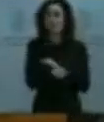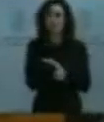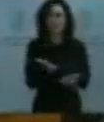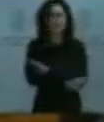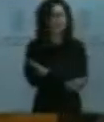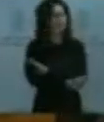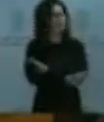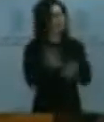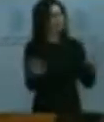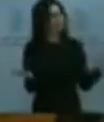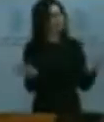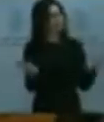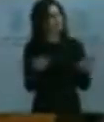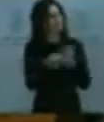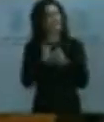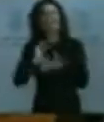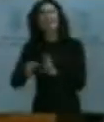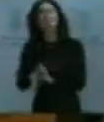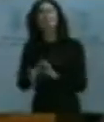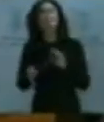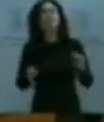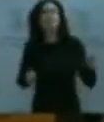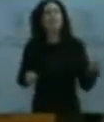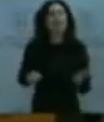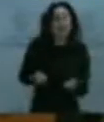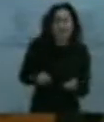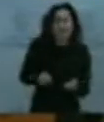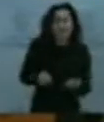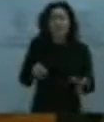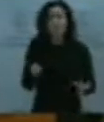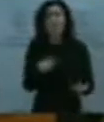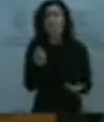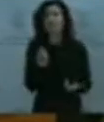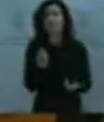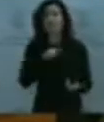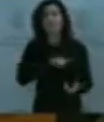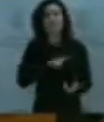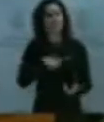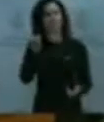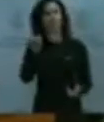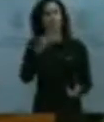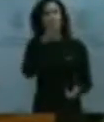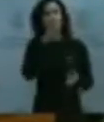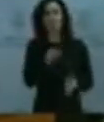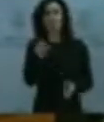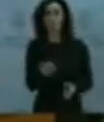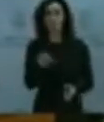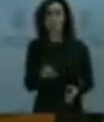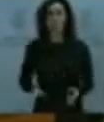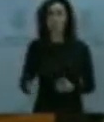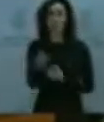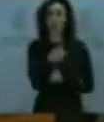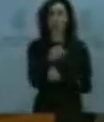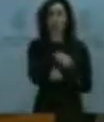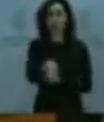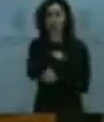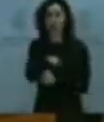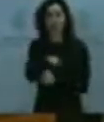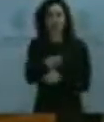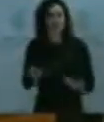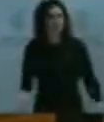Cristo. Estamos indignados, viendo cómo semana tras semana no hace otra cosa que intentar engañarnos a todos, a nosotros, a los mayores, a sus